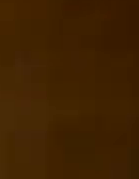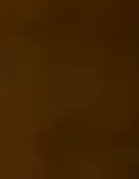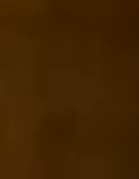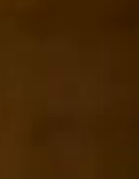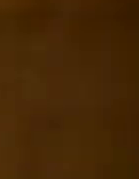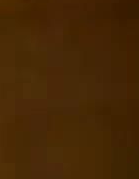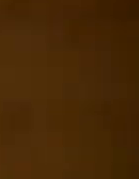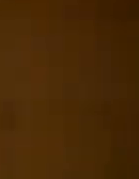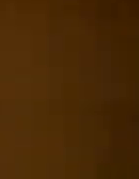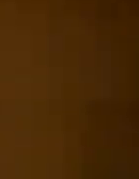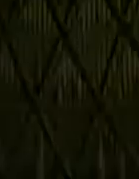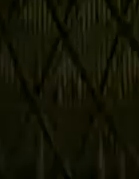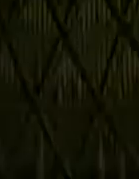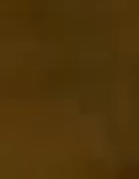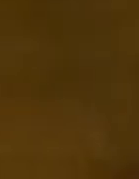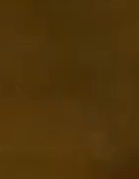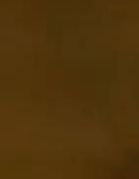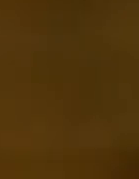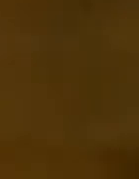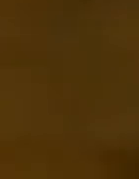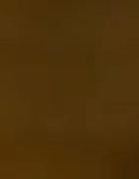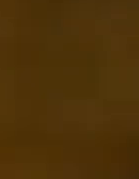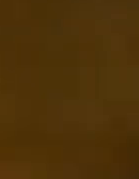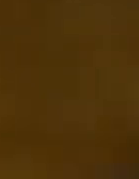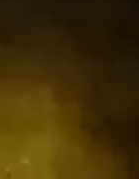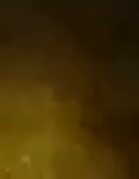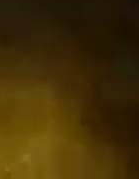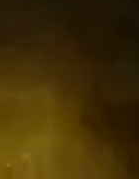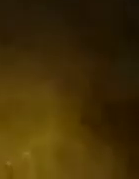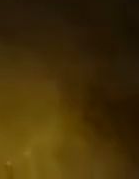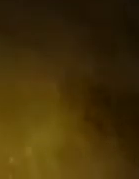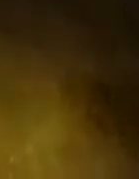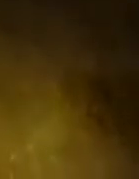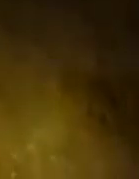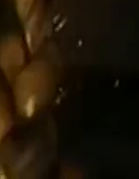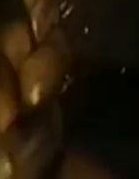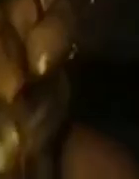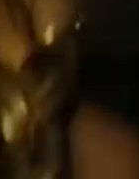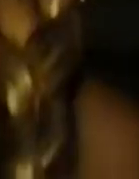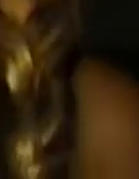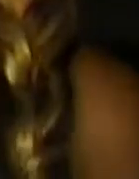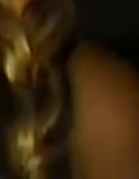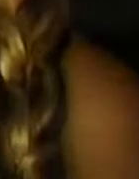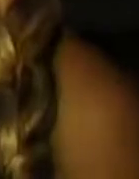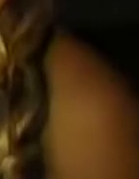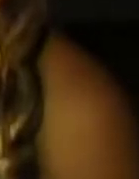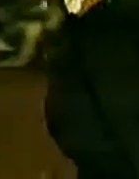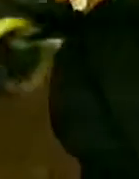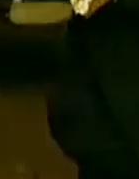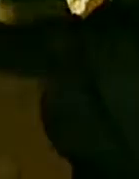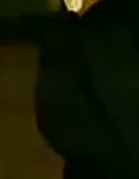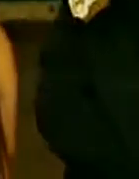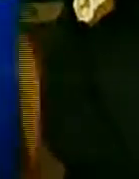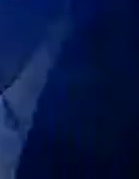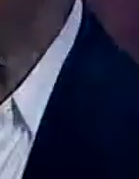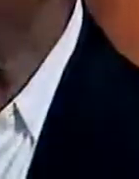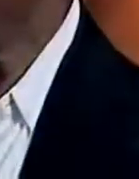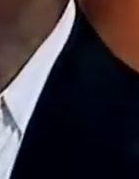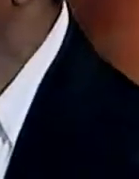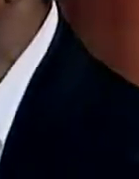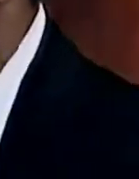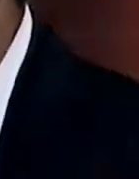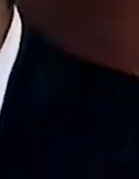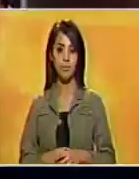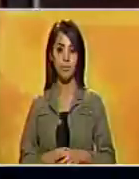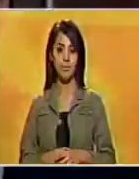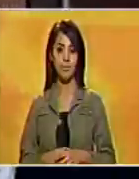nada extraordinario, solo un hombre de verdad, que se tire por mí al barro, que cambie la... Seguimos con